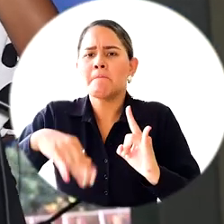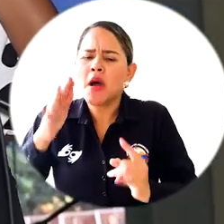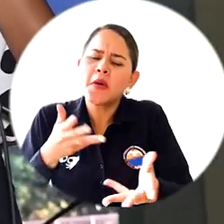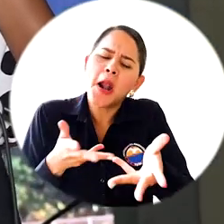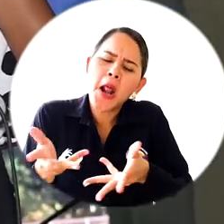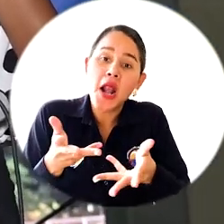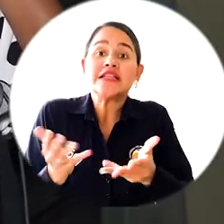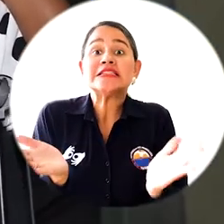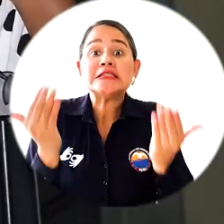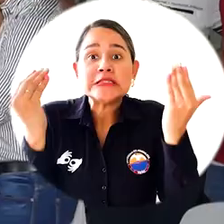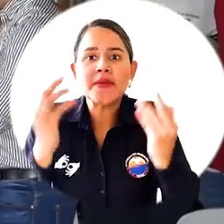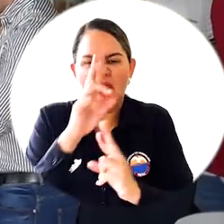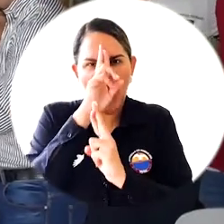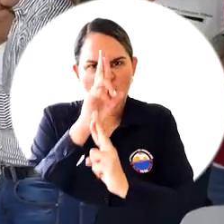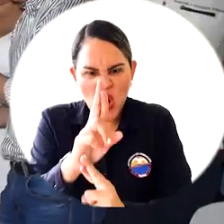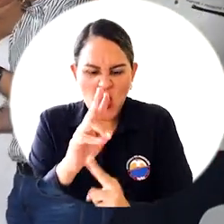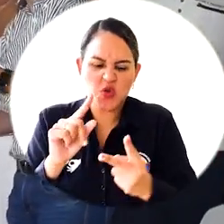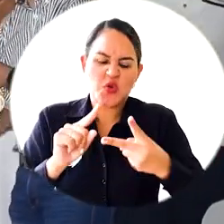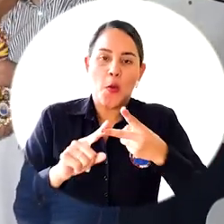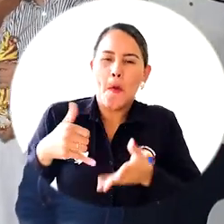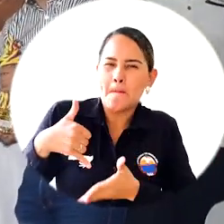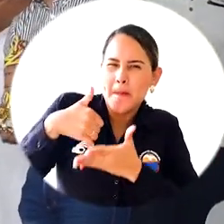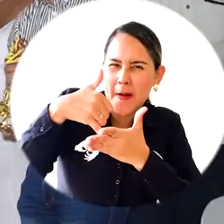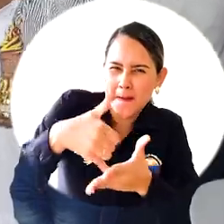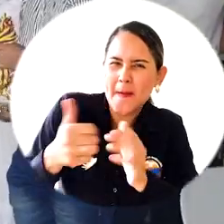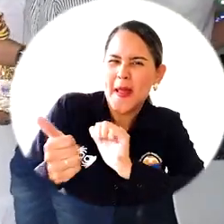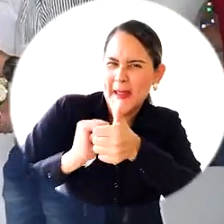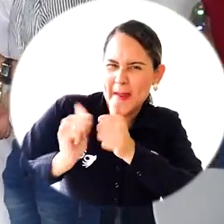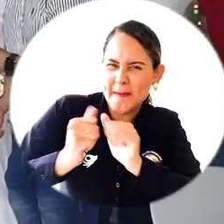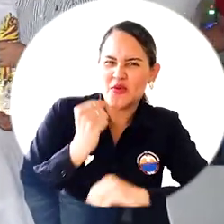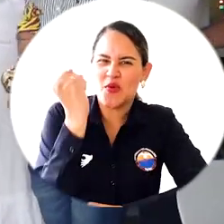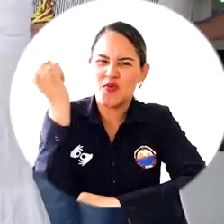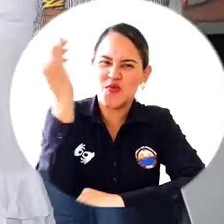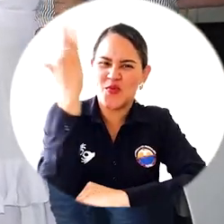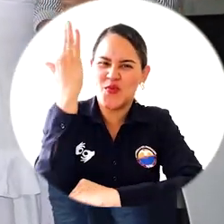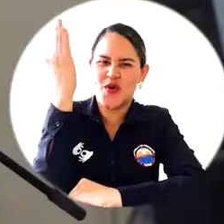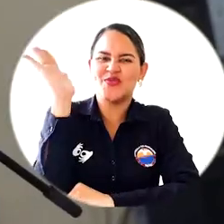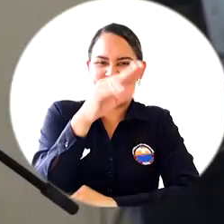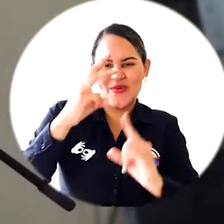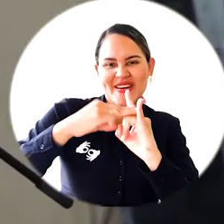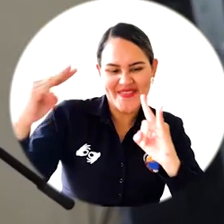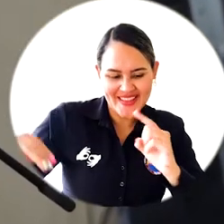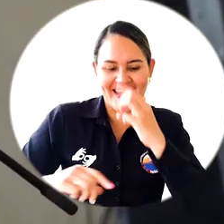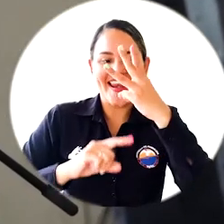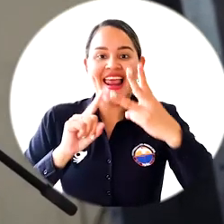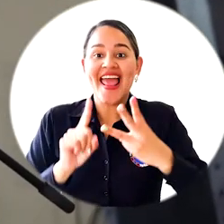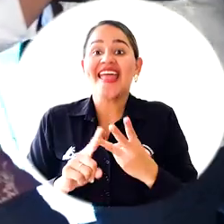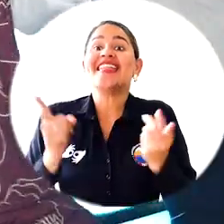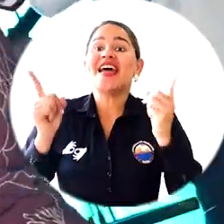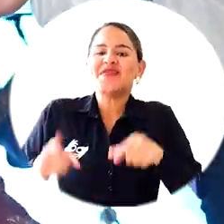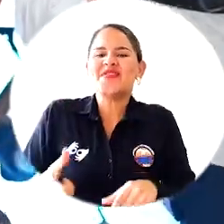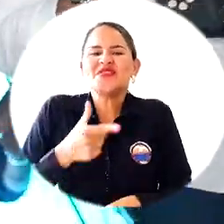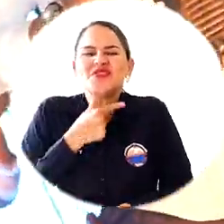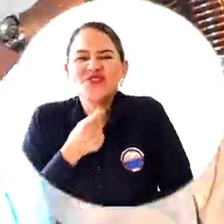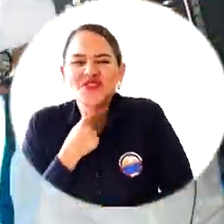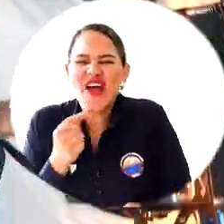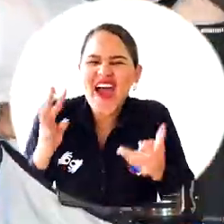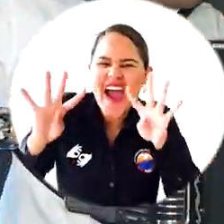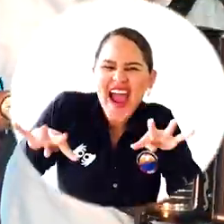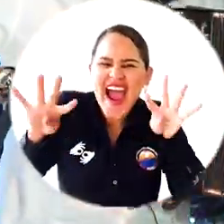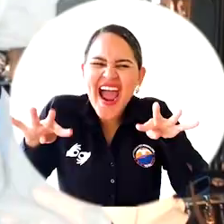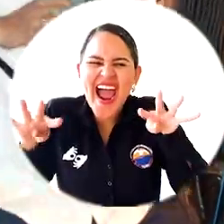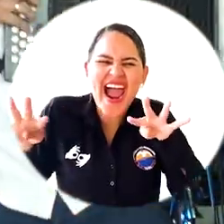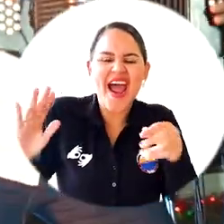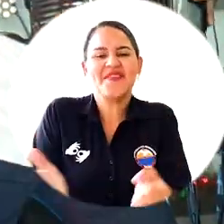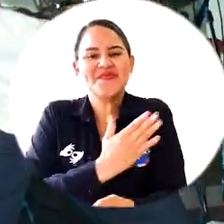actividad contó con la entrega de reconocimientos premiación del torneo deportivo antorcha uni Magdalena show musical y